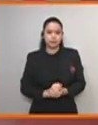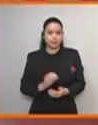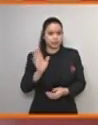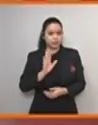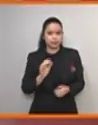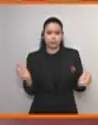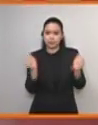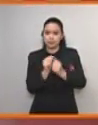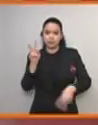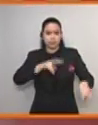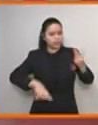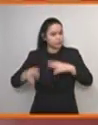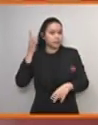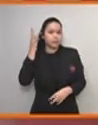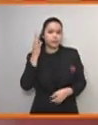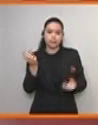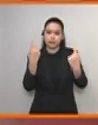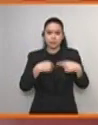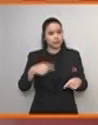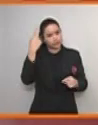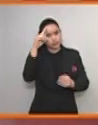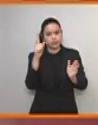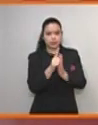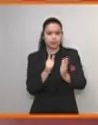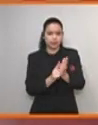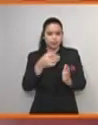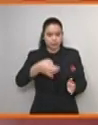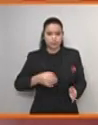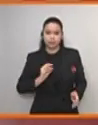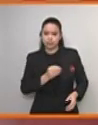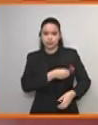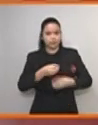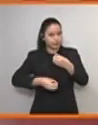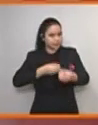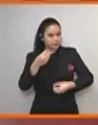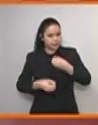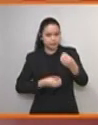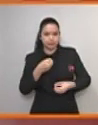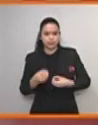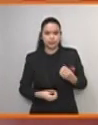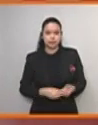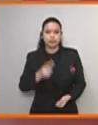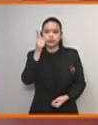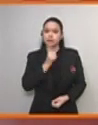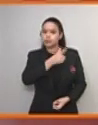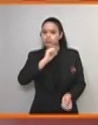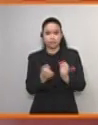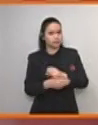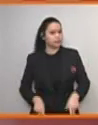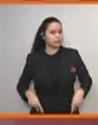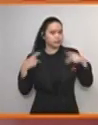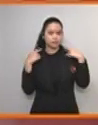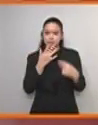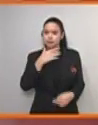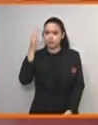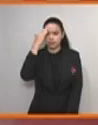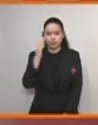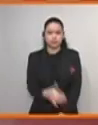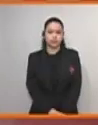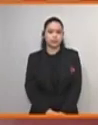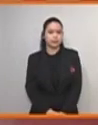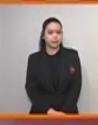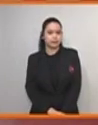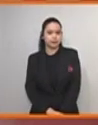despido junto a nuestra auditor aquí nos acompañó para certificar transparencia a nuestros juegos no te cambia la vida y tu suerte lo